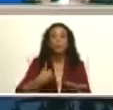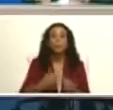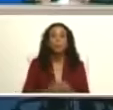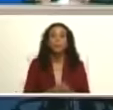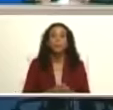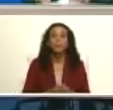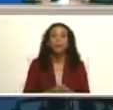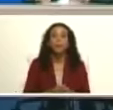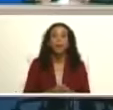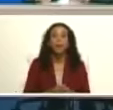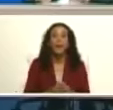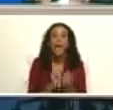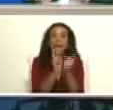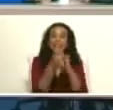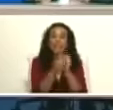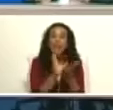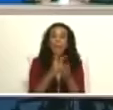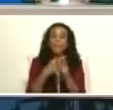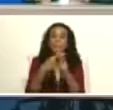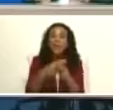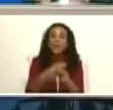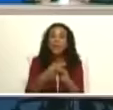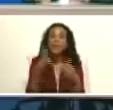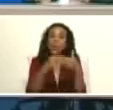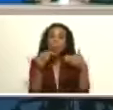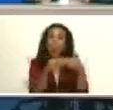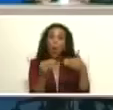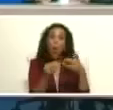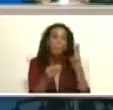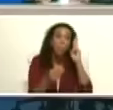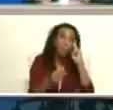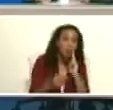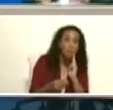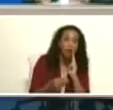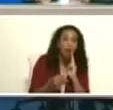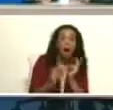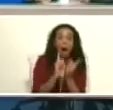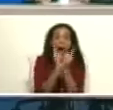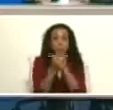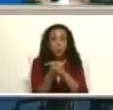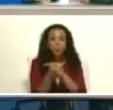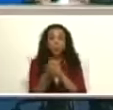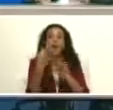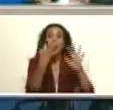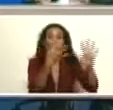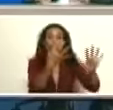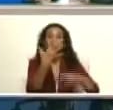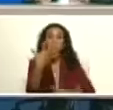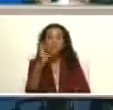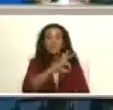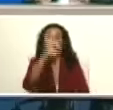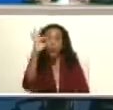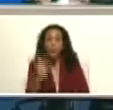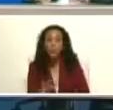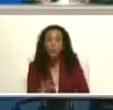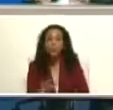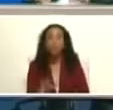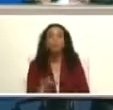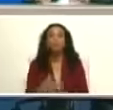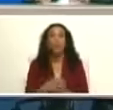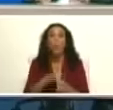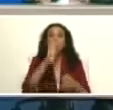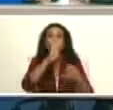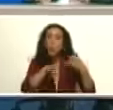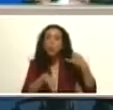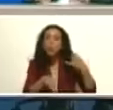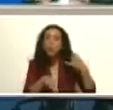El crédito convertido en su equivalente en dólares ha crecido el 85% en los